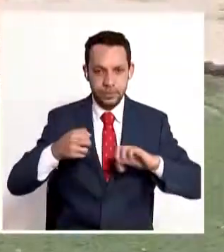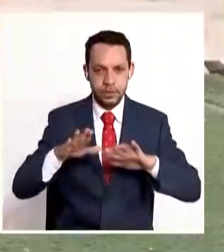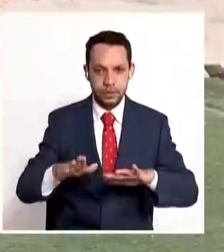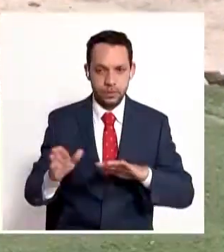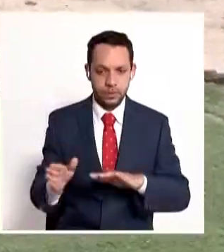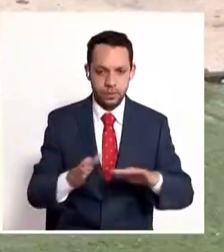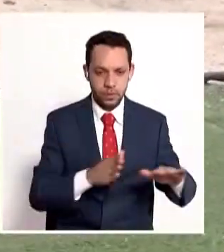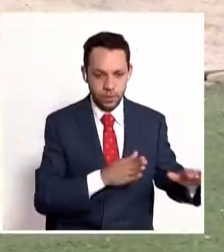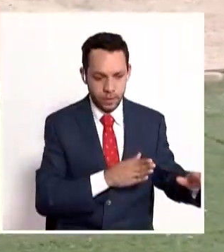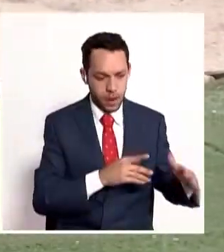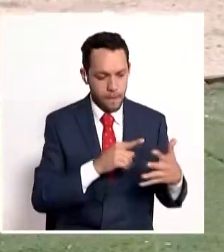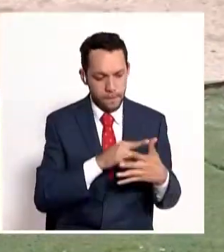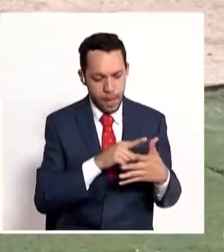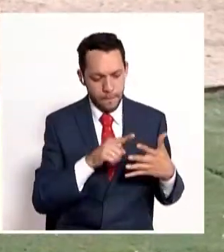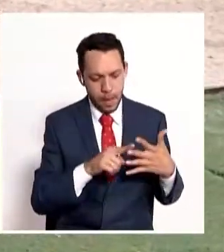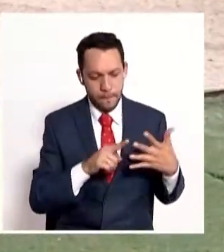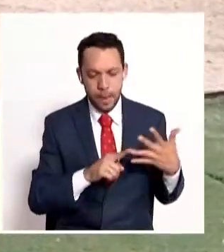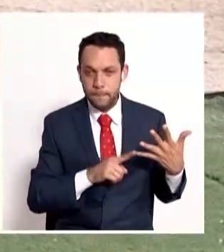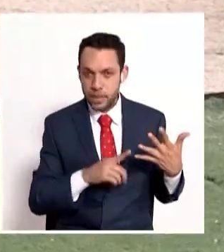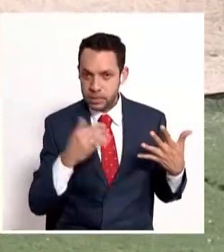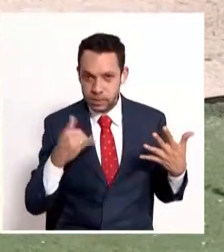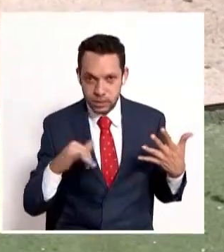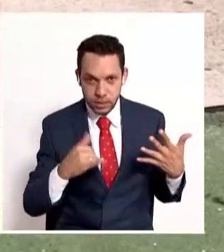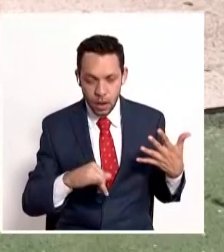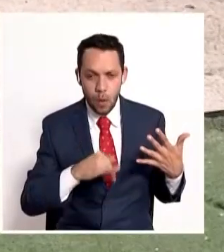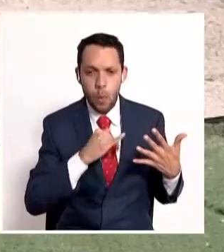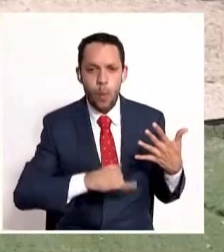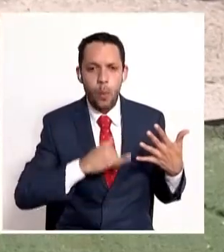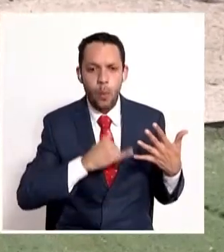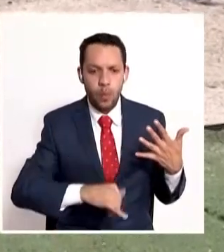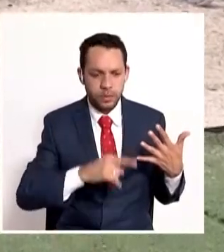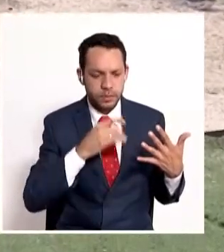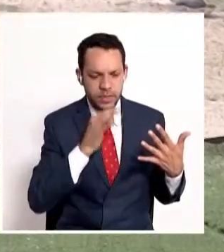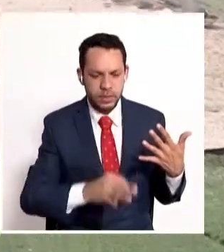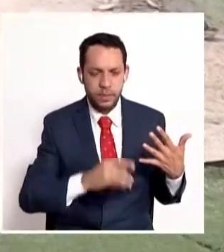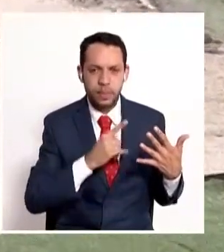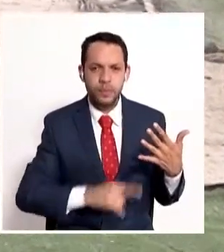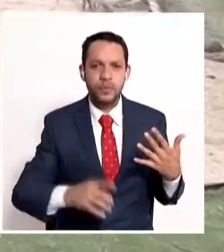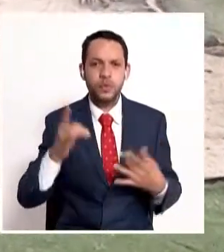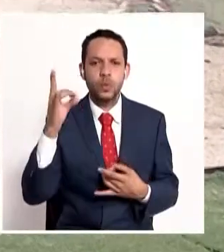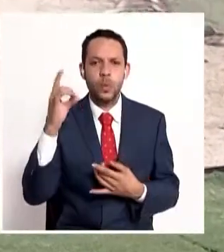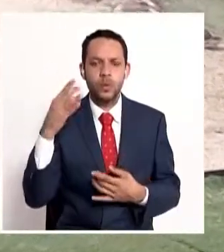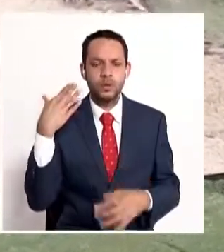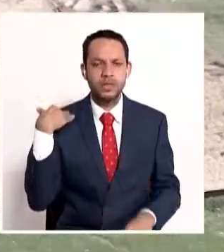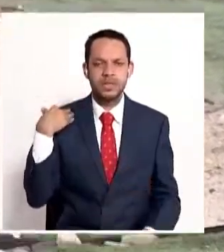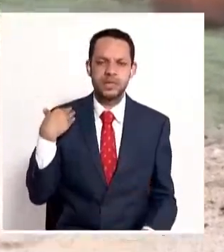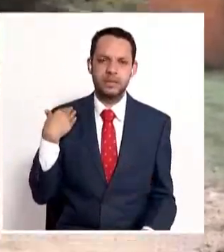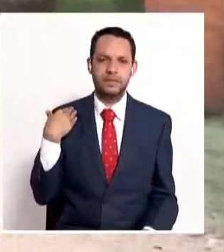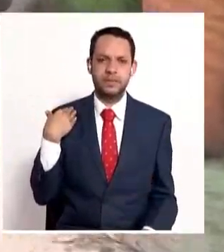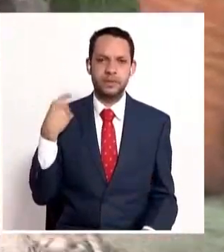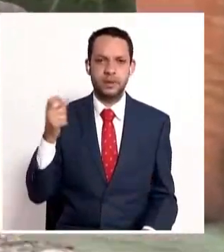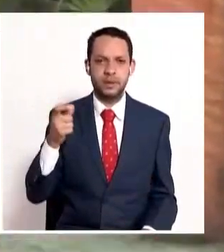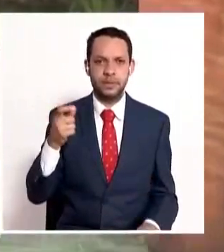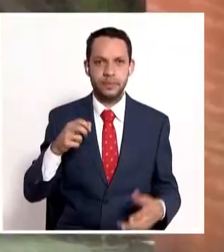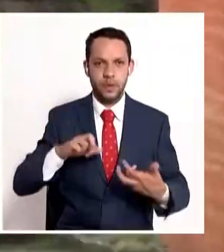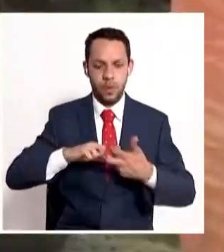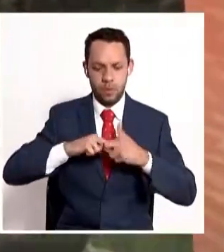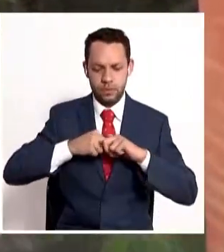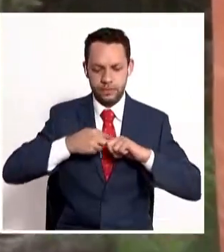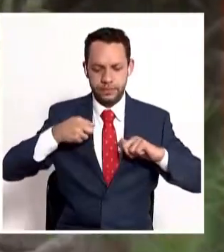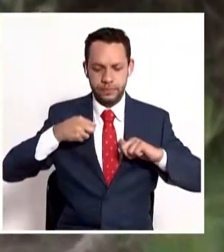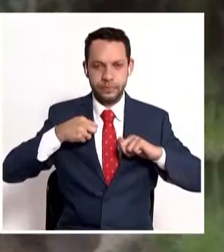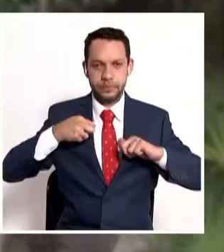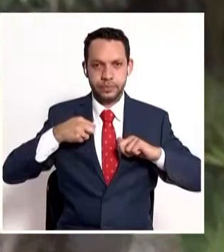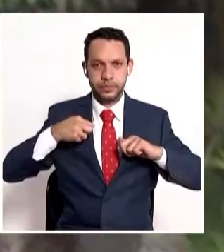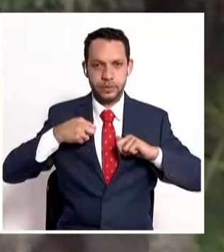para hacer terminar estas recomendaciones algo que es muy importante y son esos dolores de un bar es es estirar esta parte de los